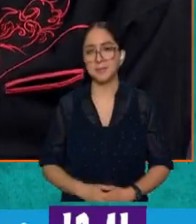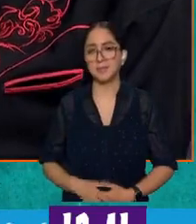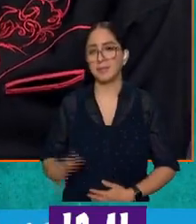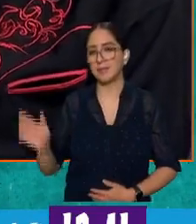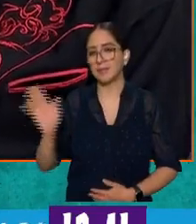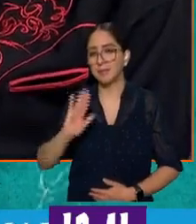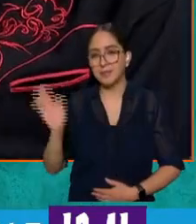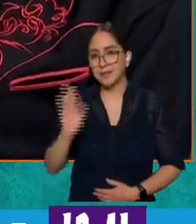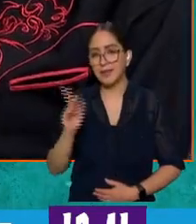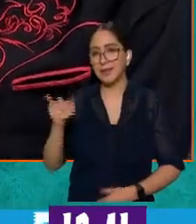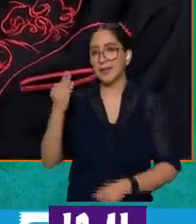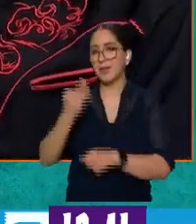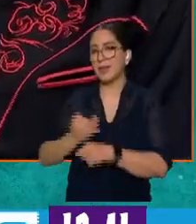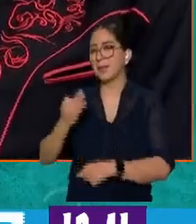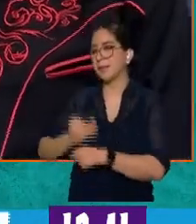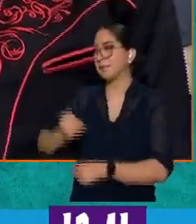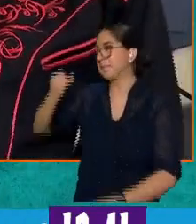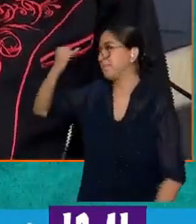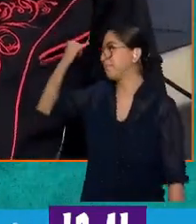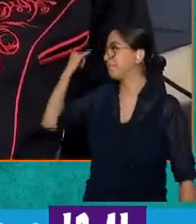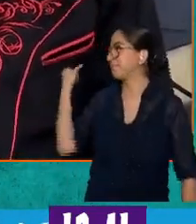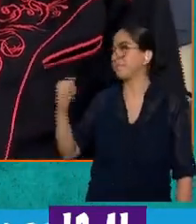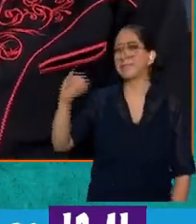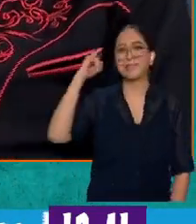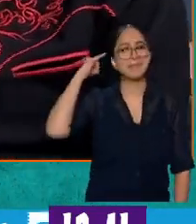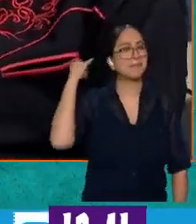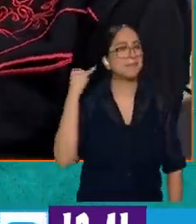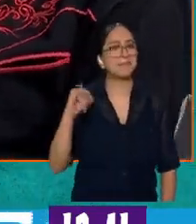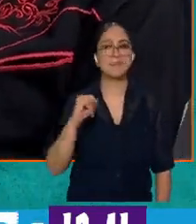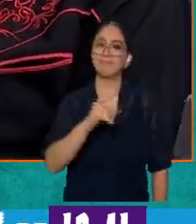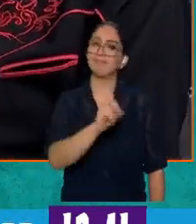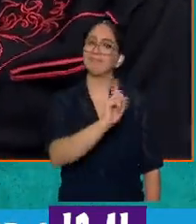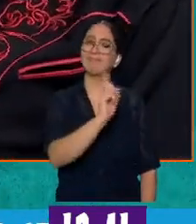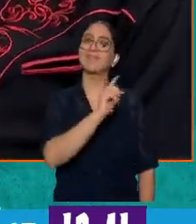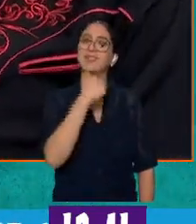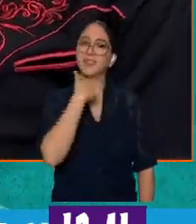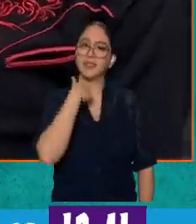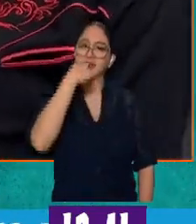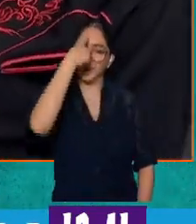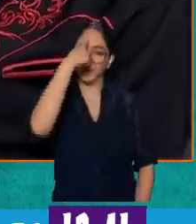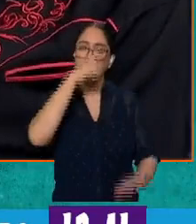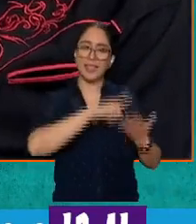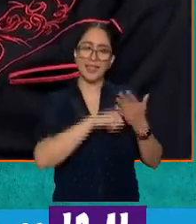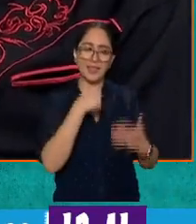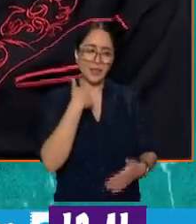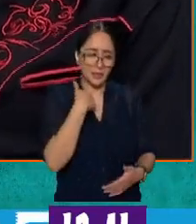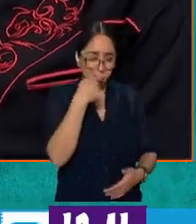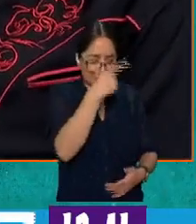pachita que le... Bueno. Sí, que iba yo sabe cómo me los imaginaba, señora.